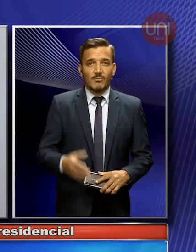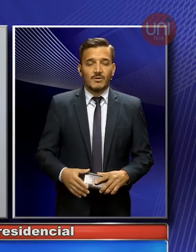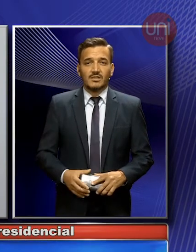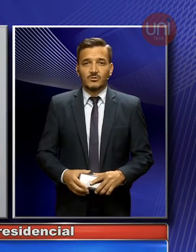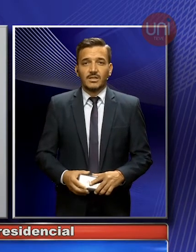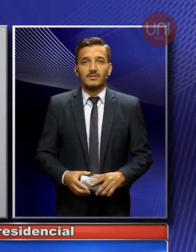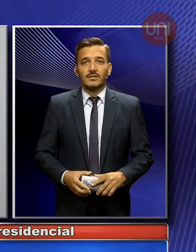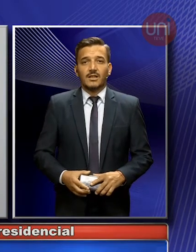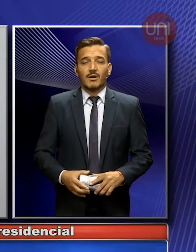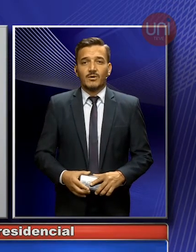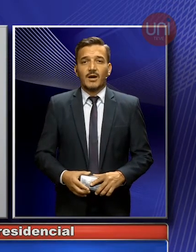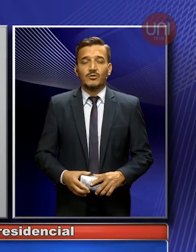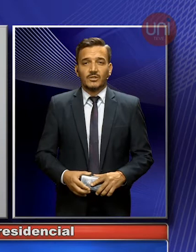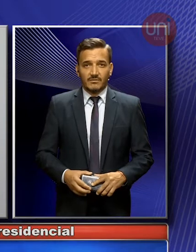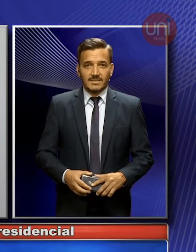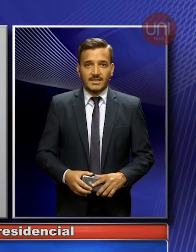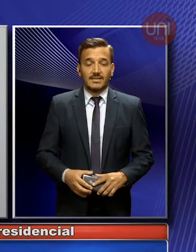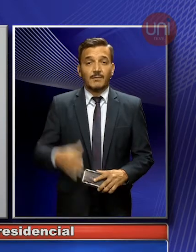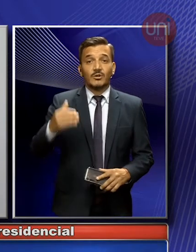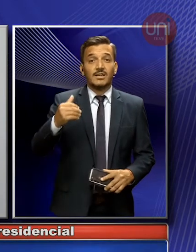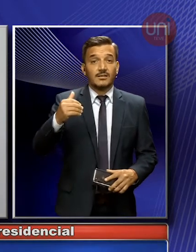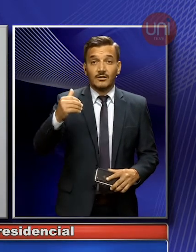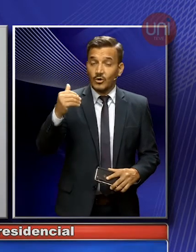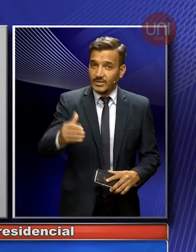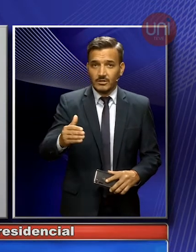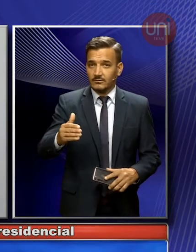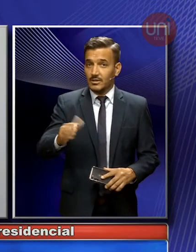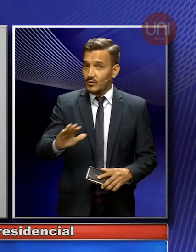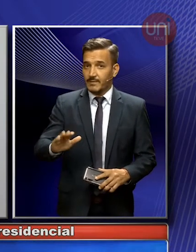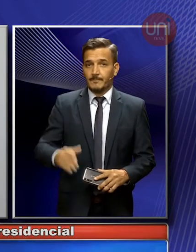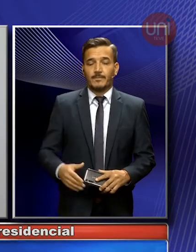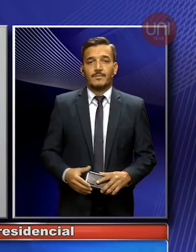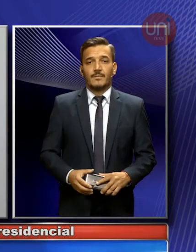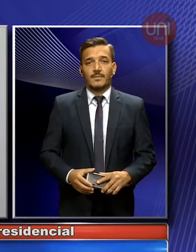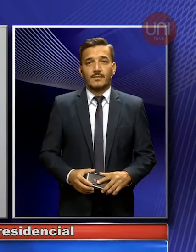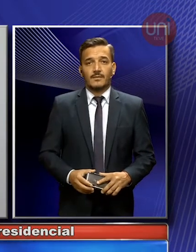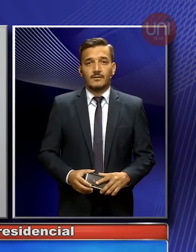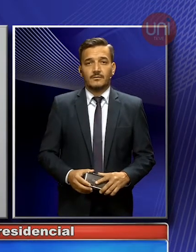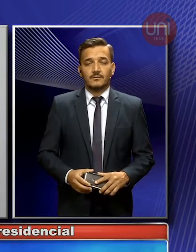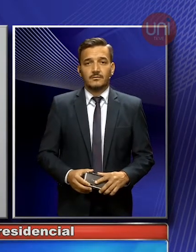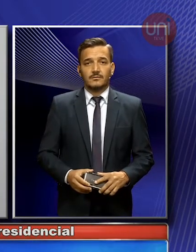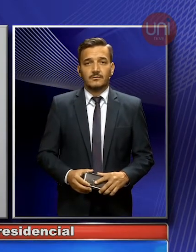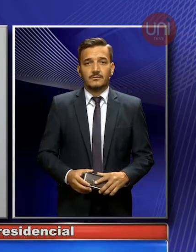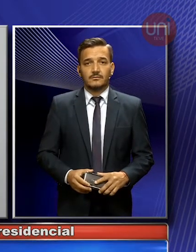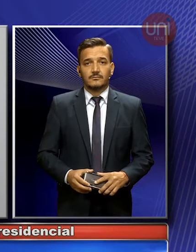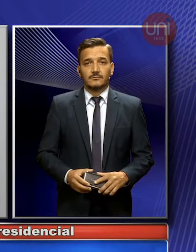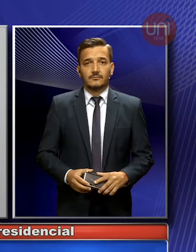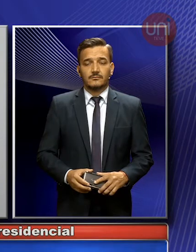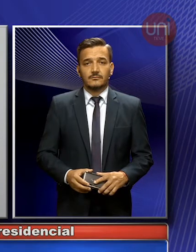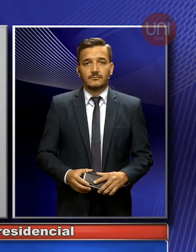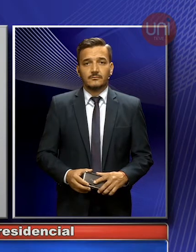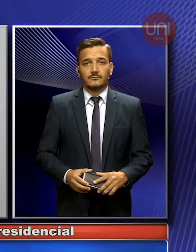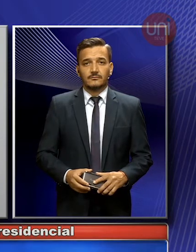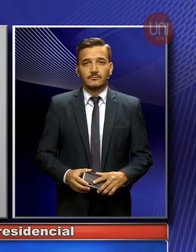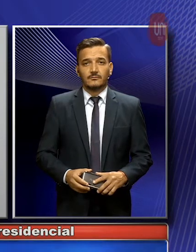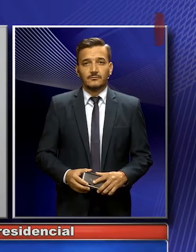bien dice usted, la vacuna aún no tiene fecha, digamos, de colocación, ninguna. Sí, no, no. O sea, nosotros creemos que la vacuna